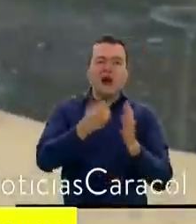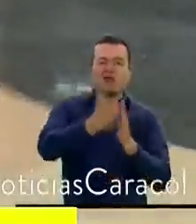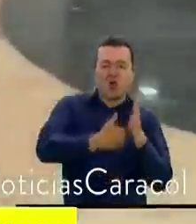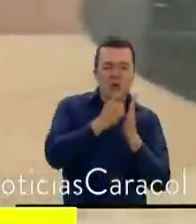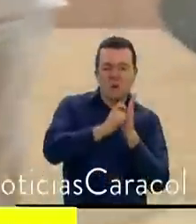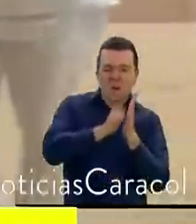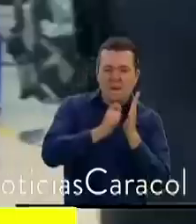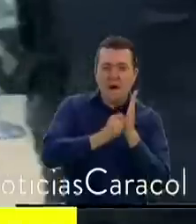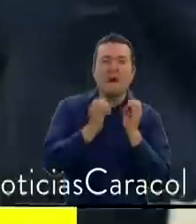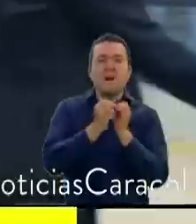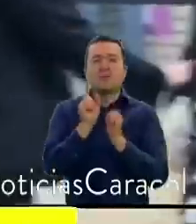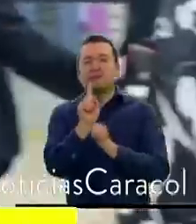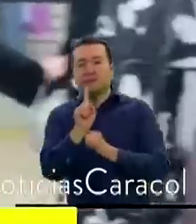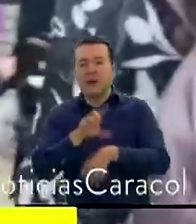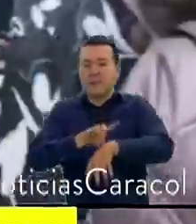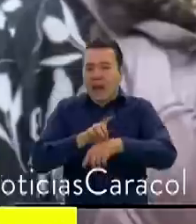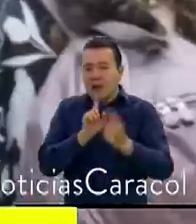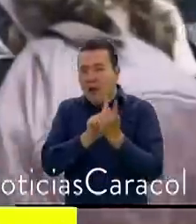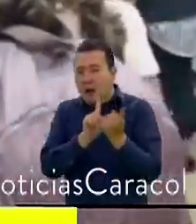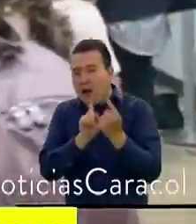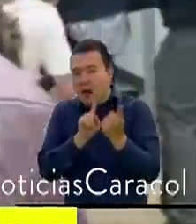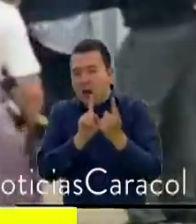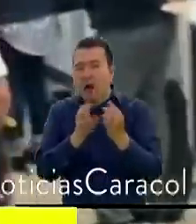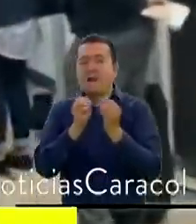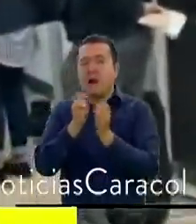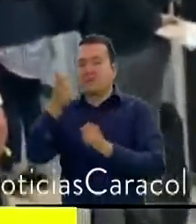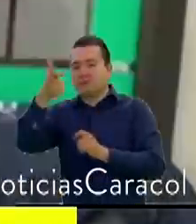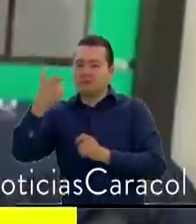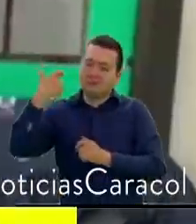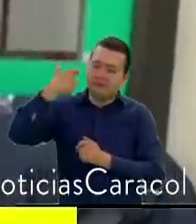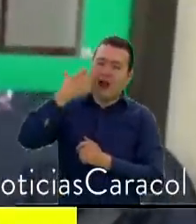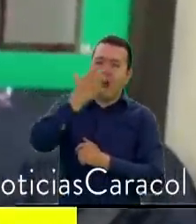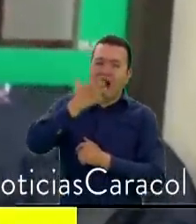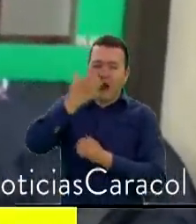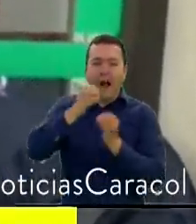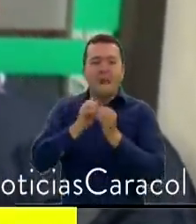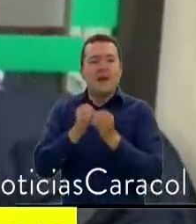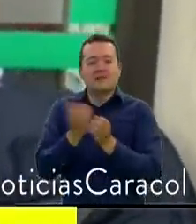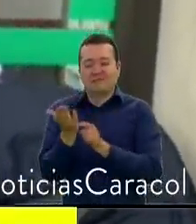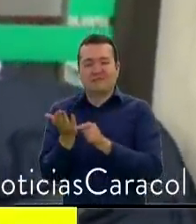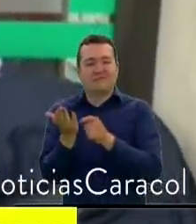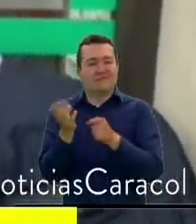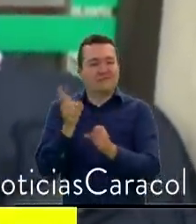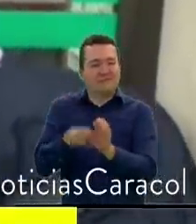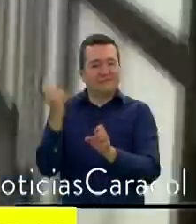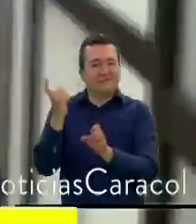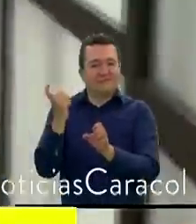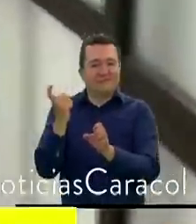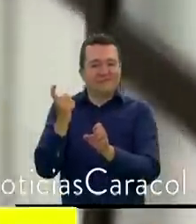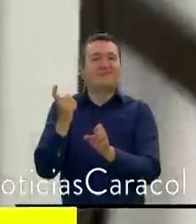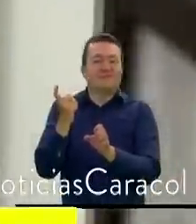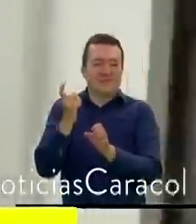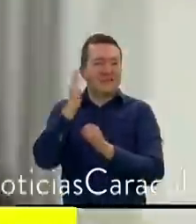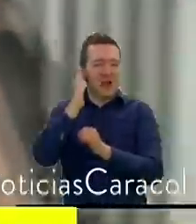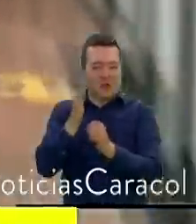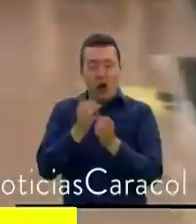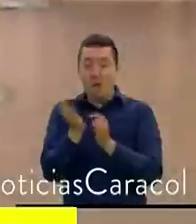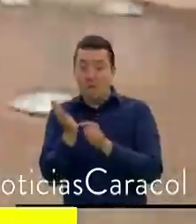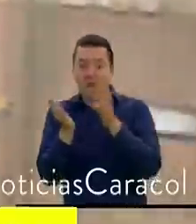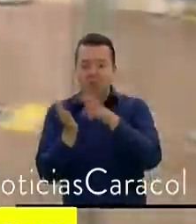chequeos médicos, toma de temperatura con cámara térmica, el check-in por el celular y manteniendo los 2 metros de